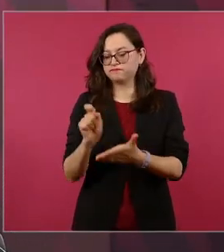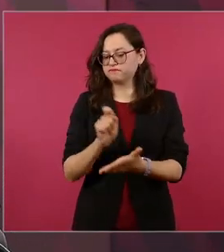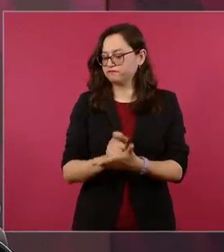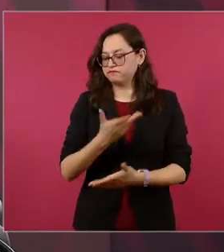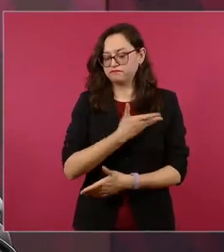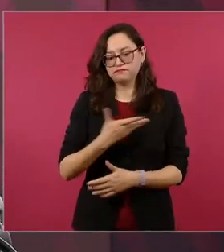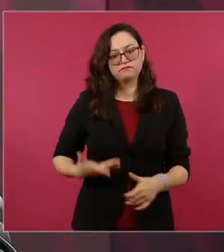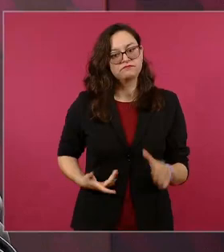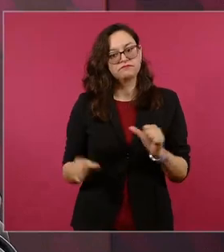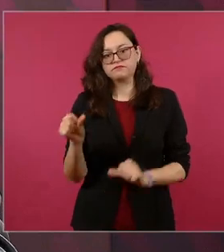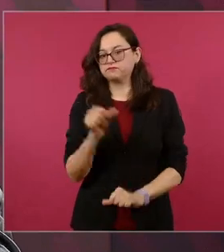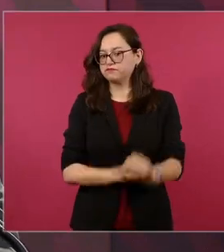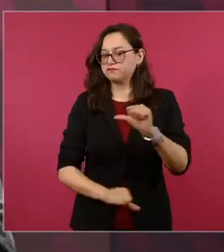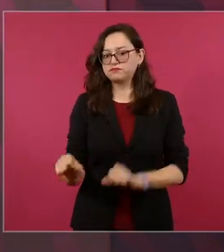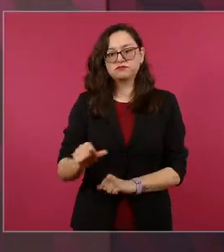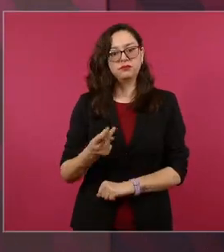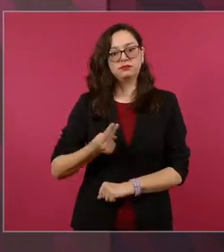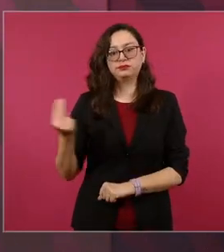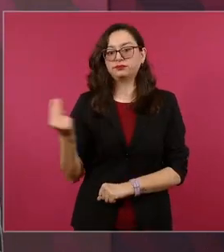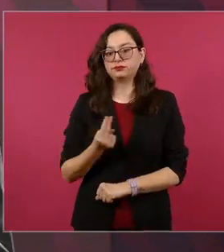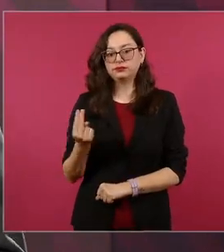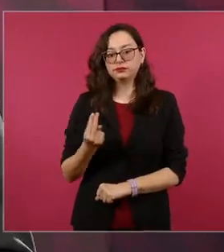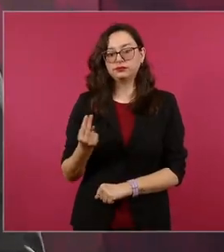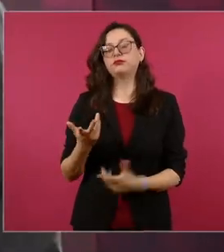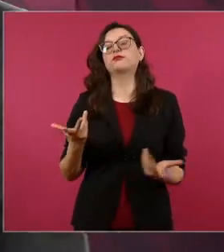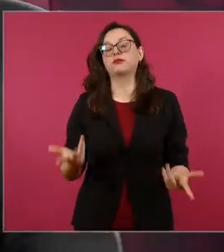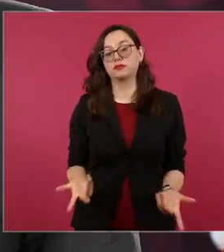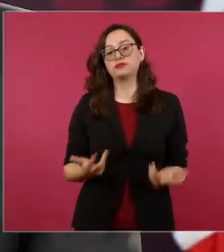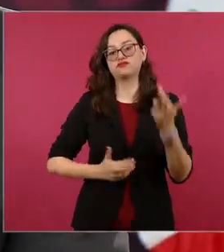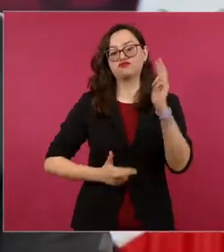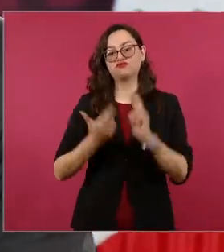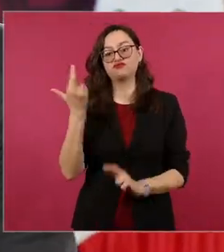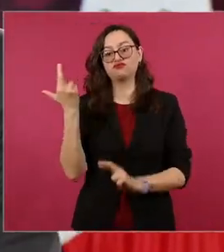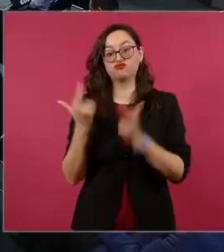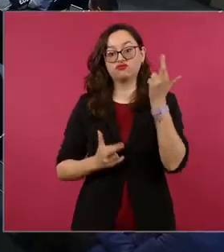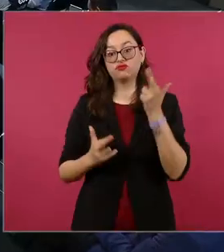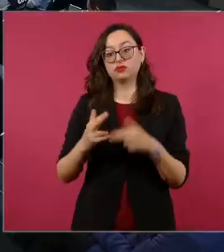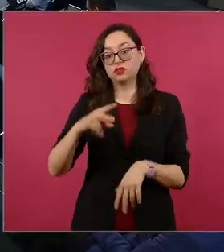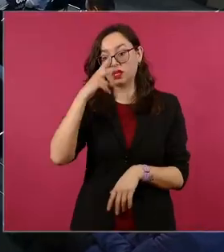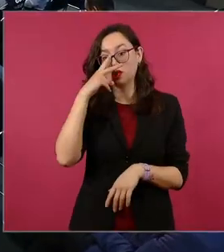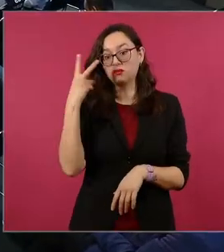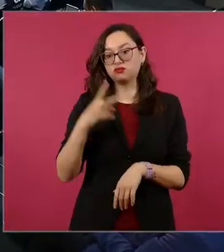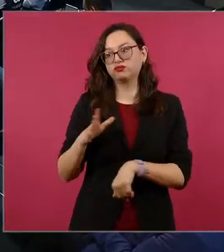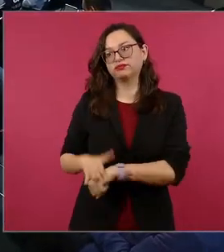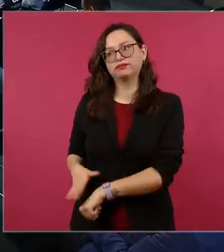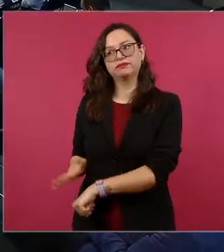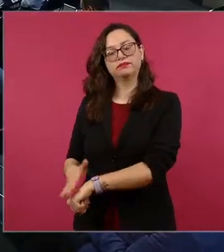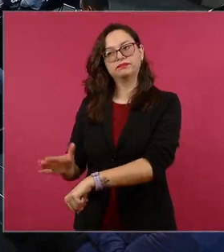a la Revolución Mexicana para derrocar a Porfirio Díaz.